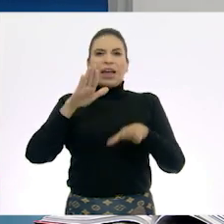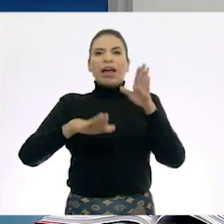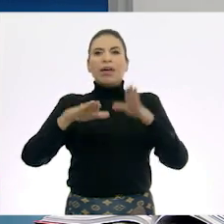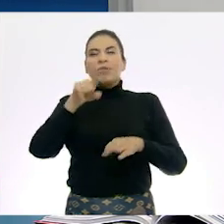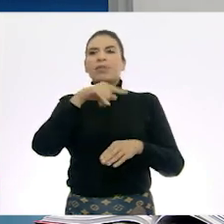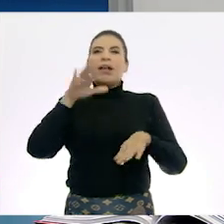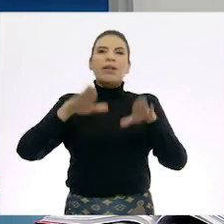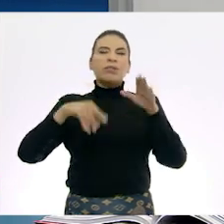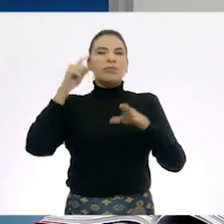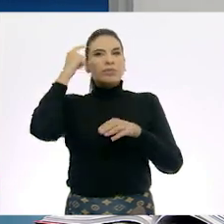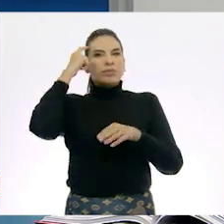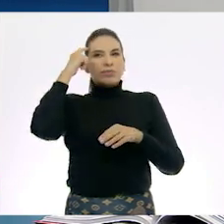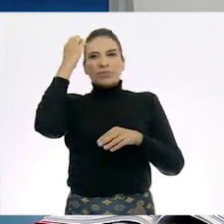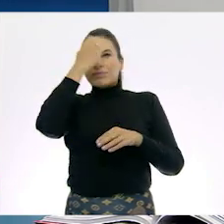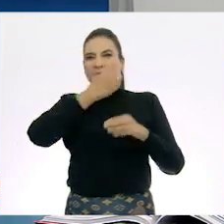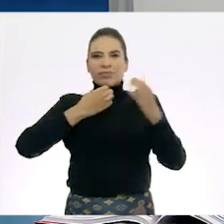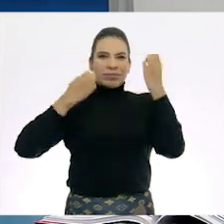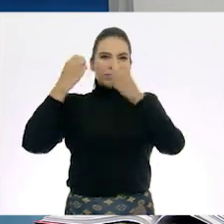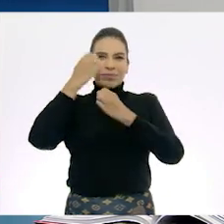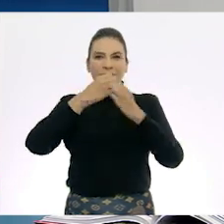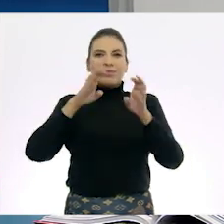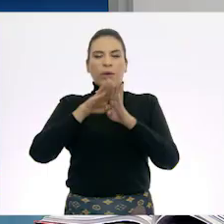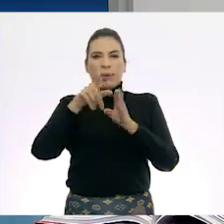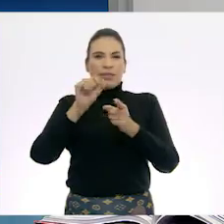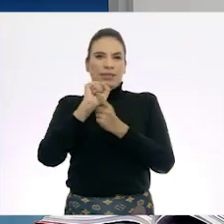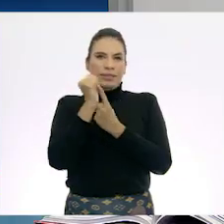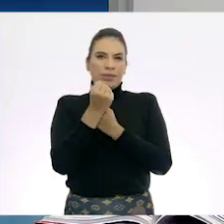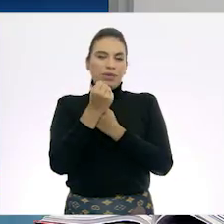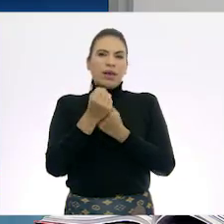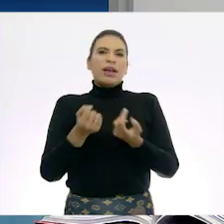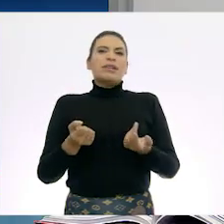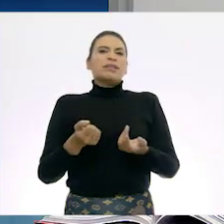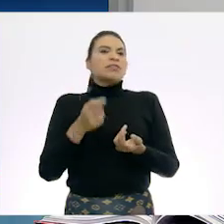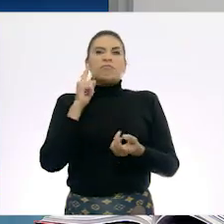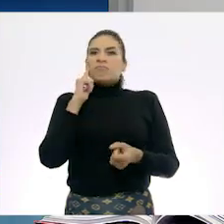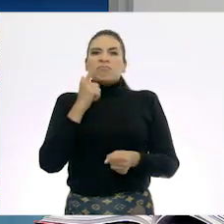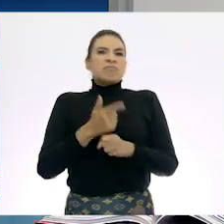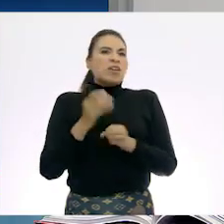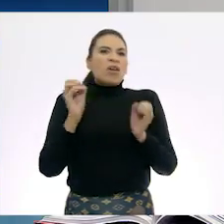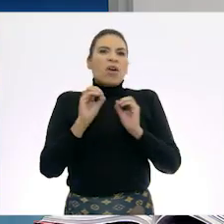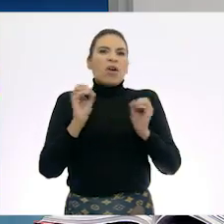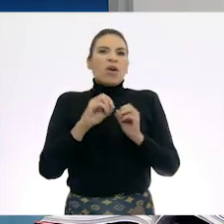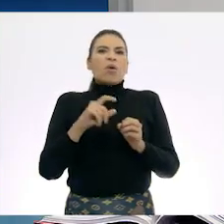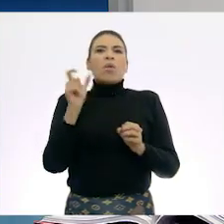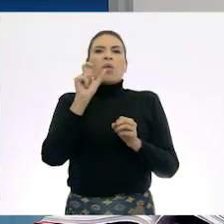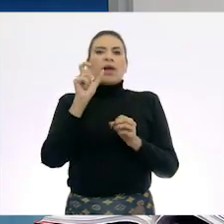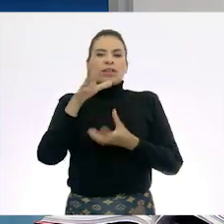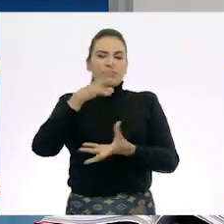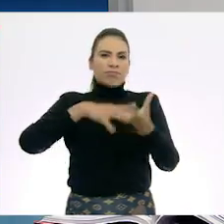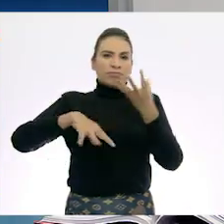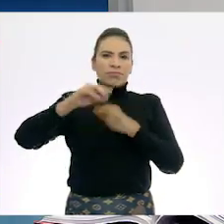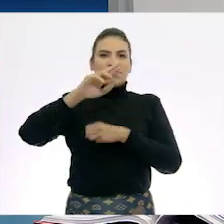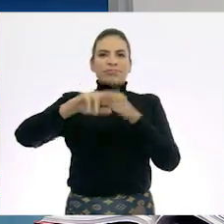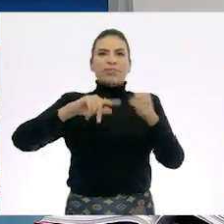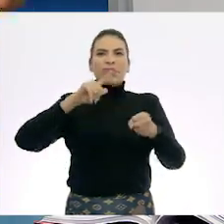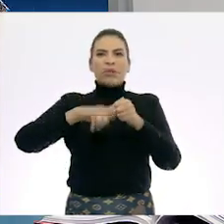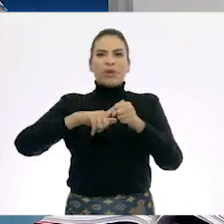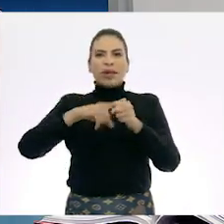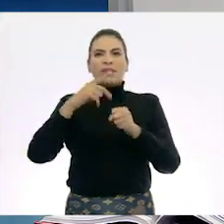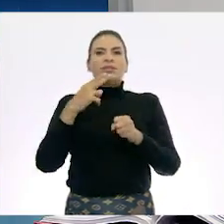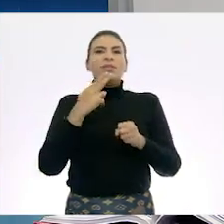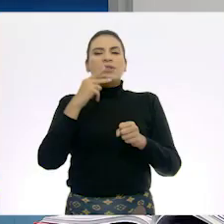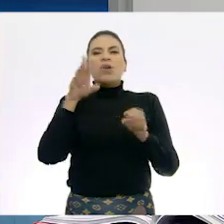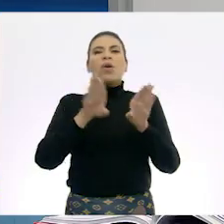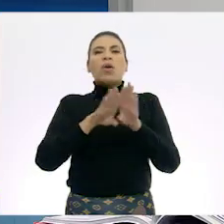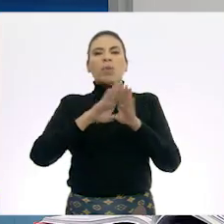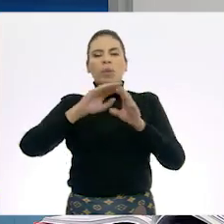nos ponemos a analizar esta situación en que no nos damos cuenta de cuál va a ser el recurso natural que se va a tomar, cómo